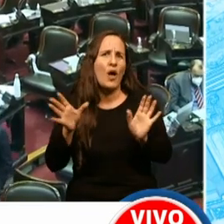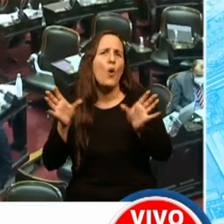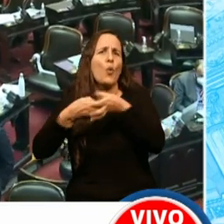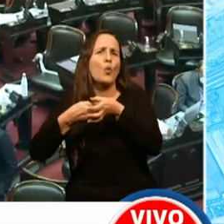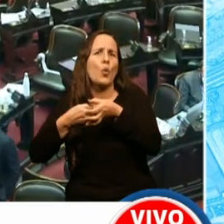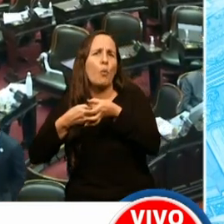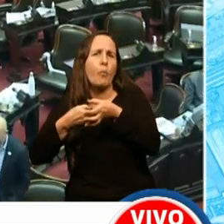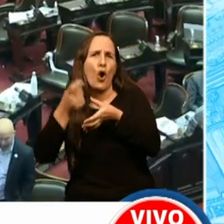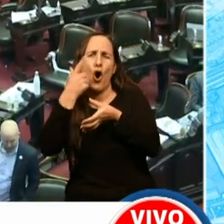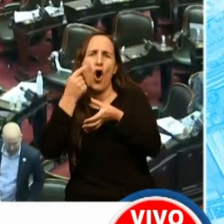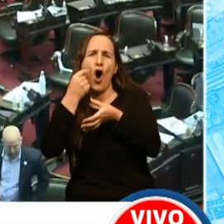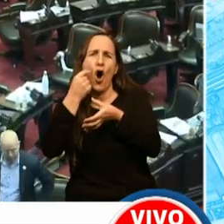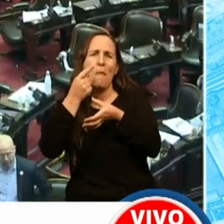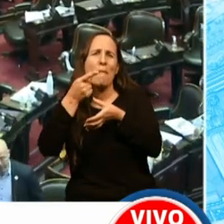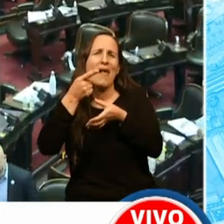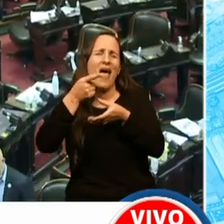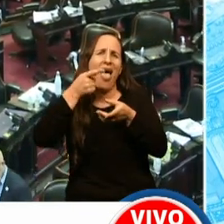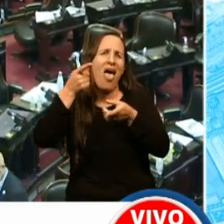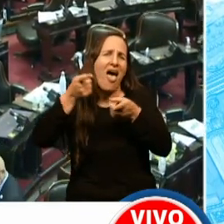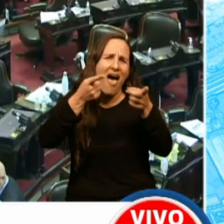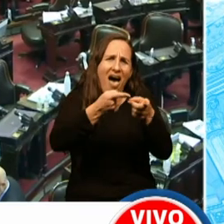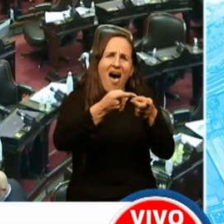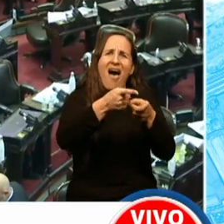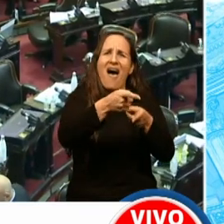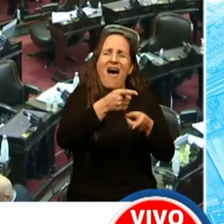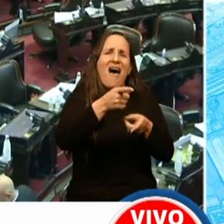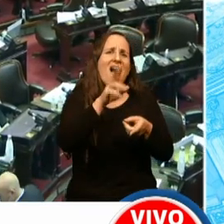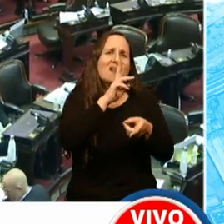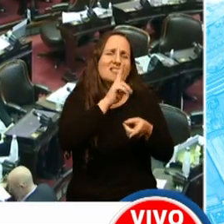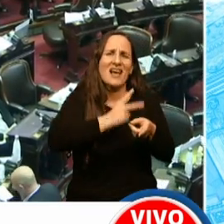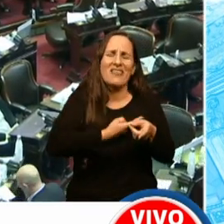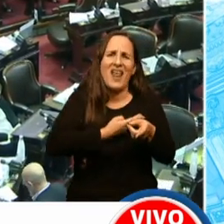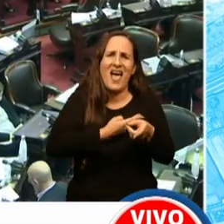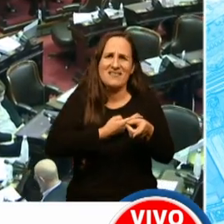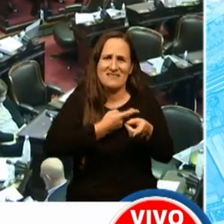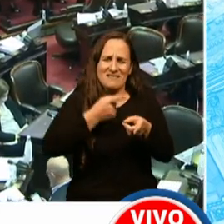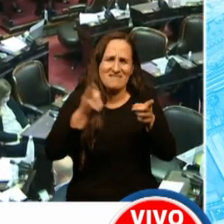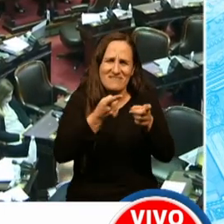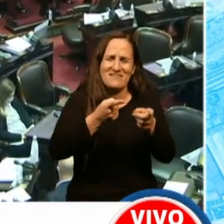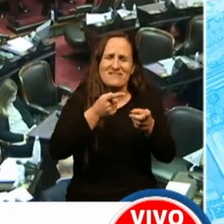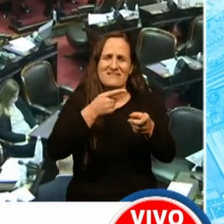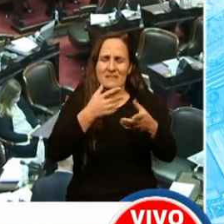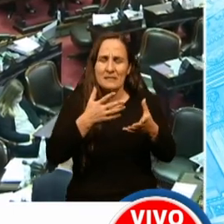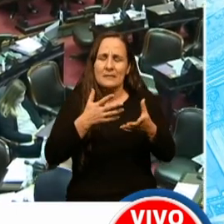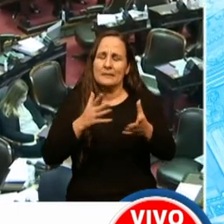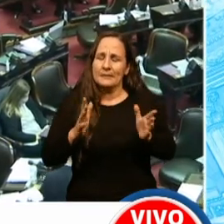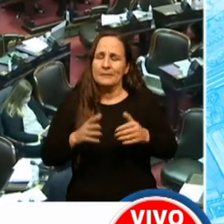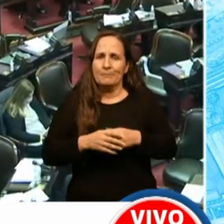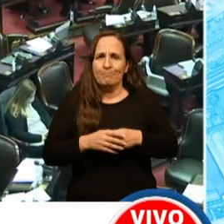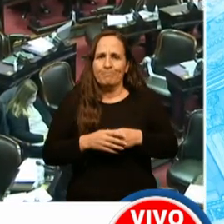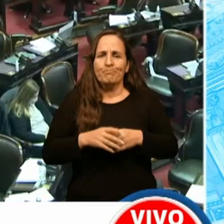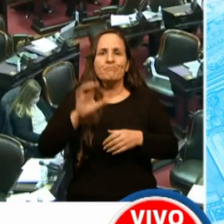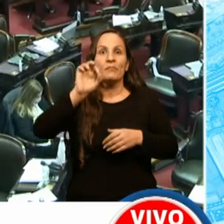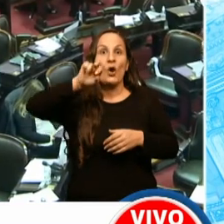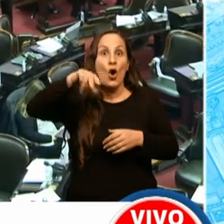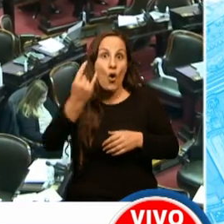de hombres corrían y golpeaban salvajemente a una chica trans y a pesar de que las naciones unidades se